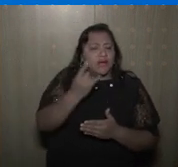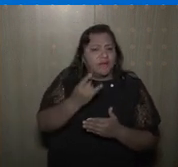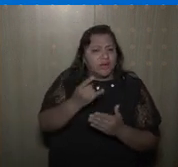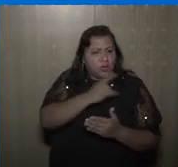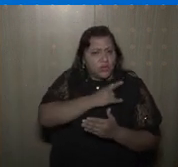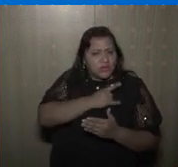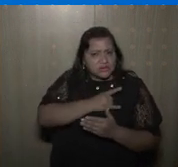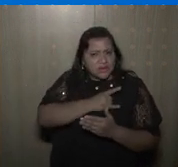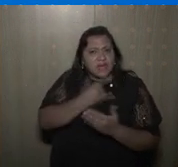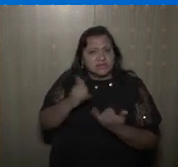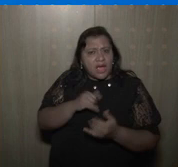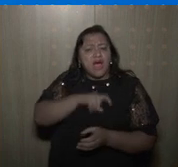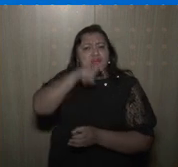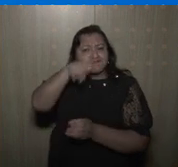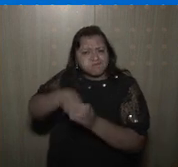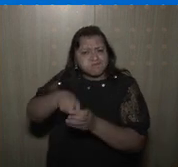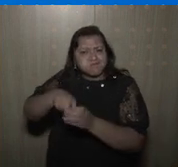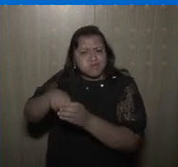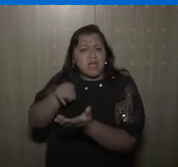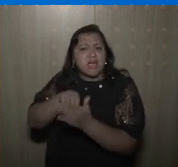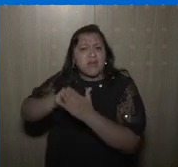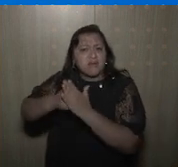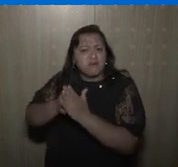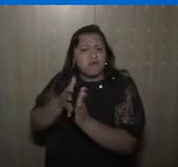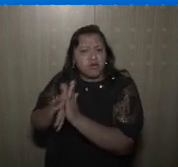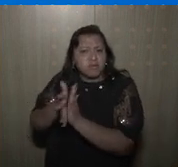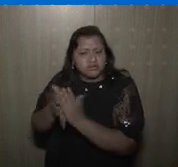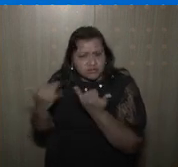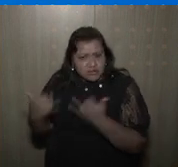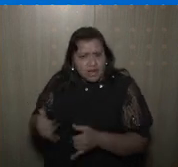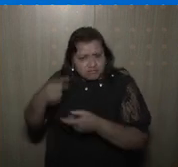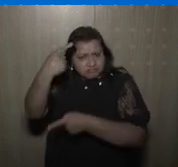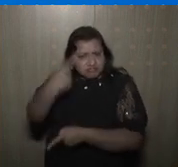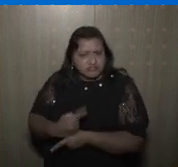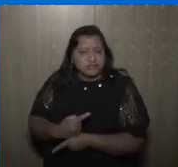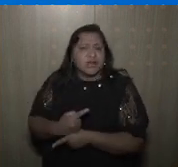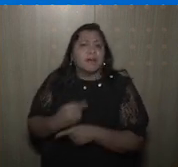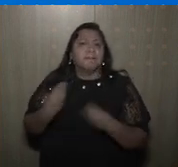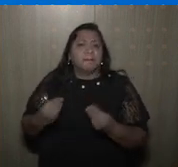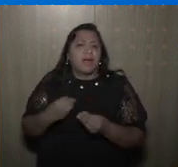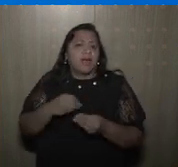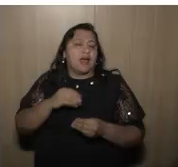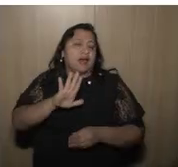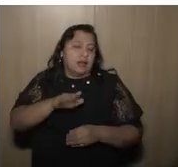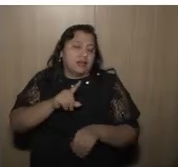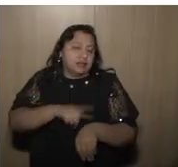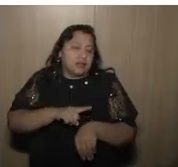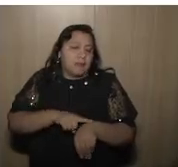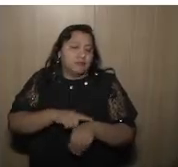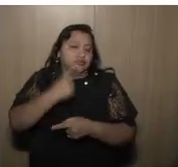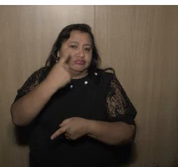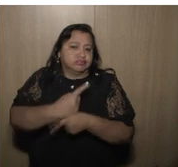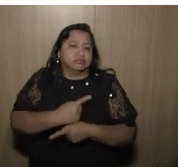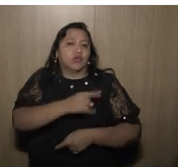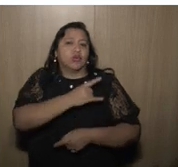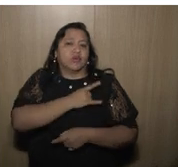correctamente? Lo anterior con el fin de poder agilizar los tiempos, tanto para el ministerio como para la universidad.